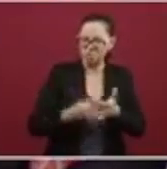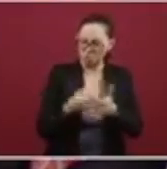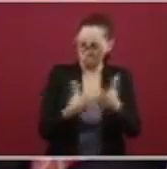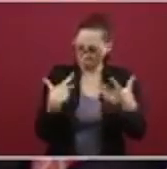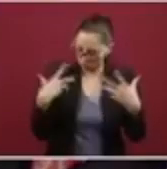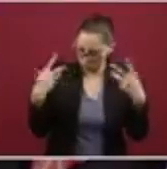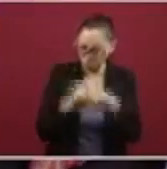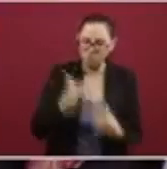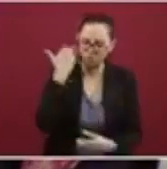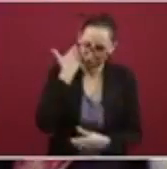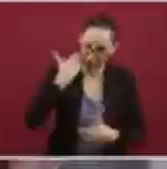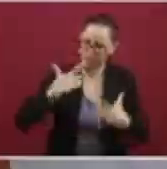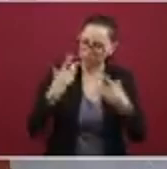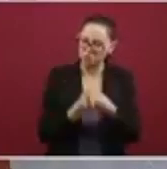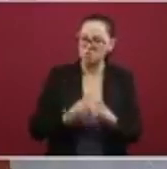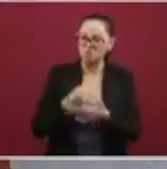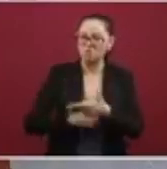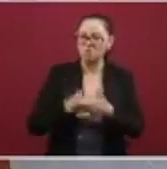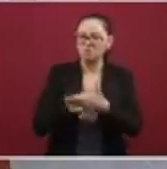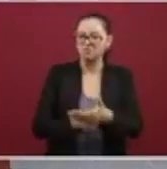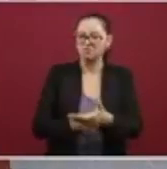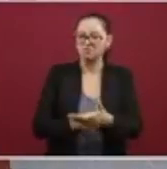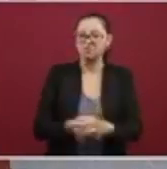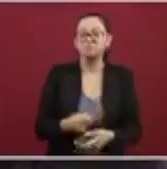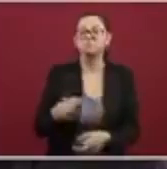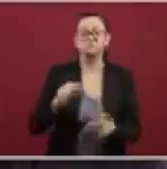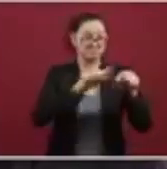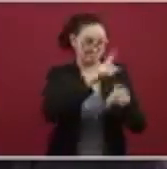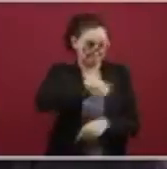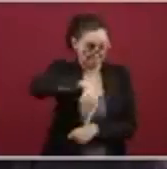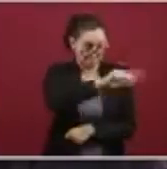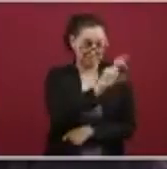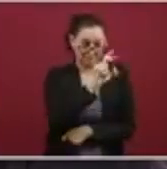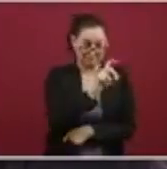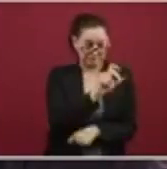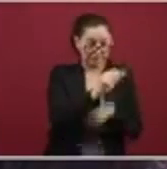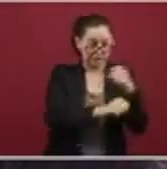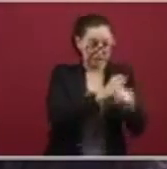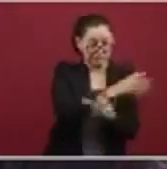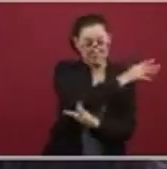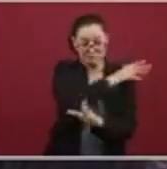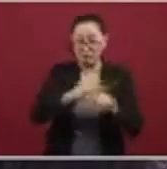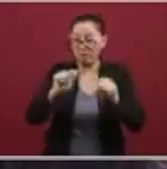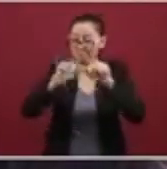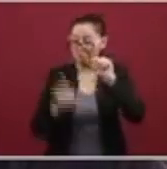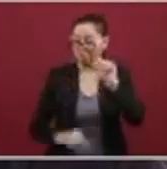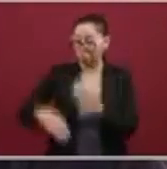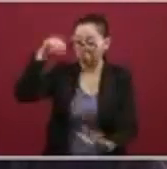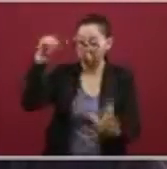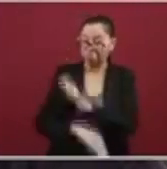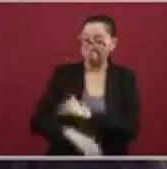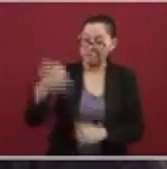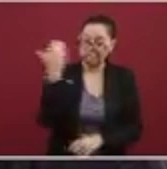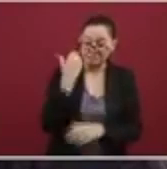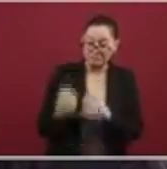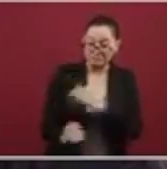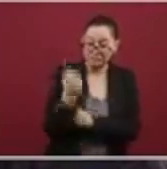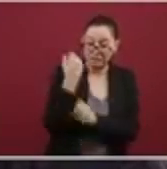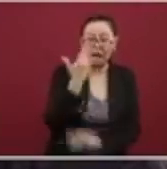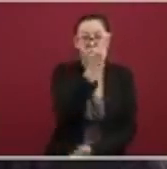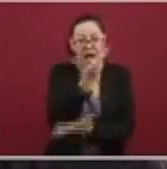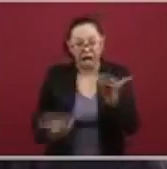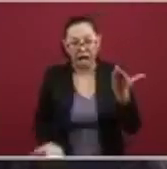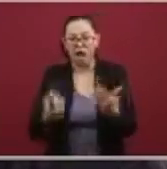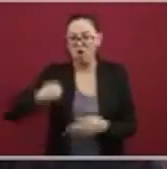con él. Se chingaron el país en 30 y tantos años, en 5 meses apenas vamos empezando